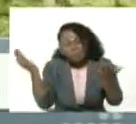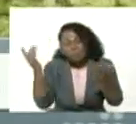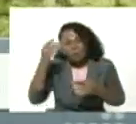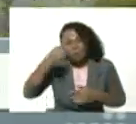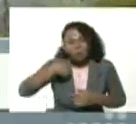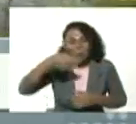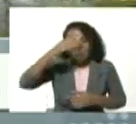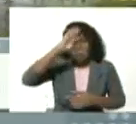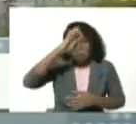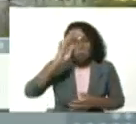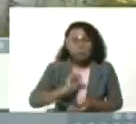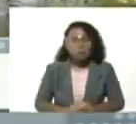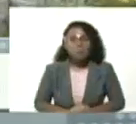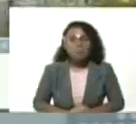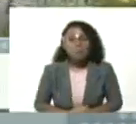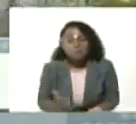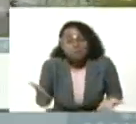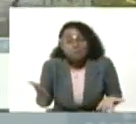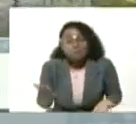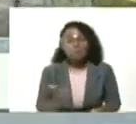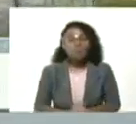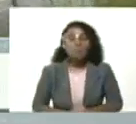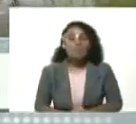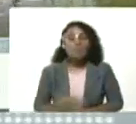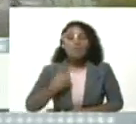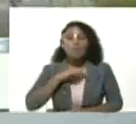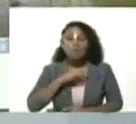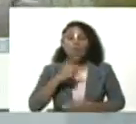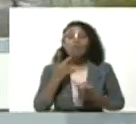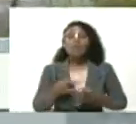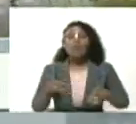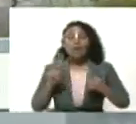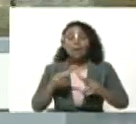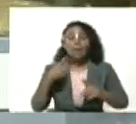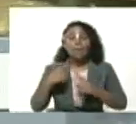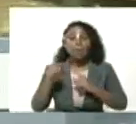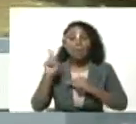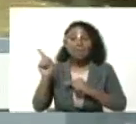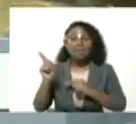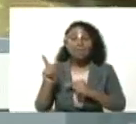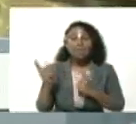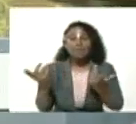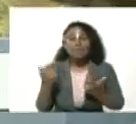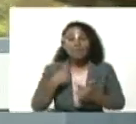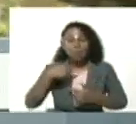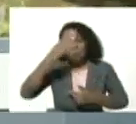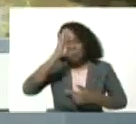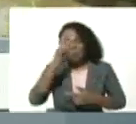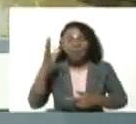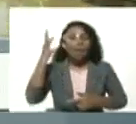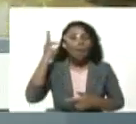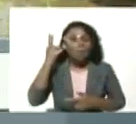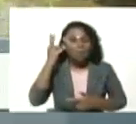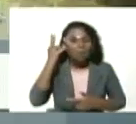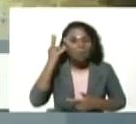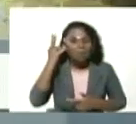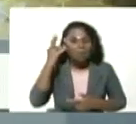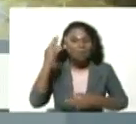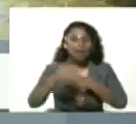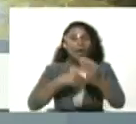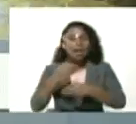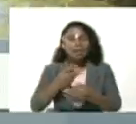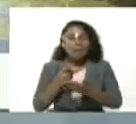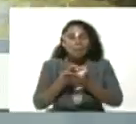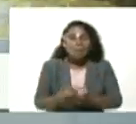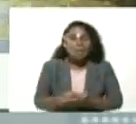dudo. ¿Ah? Somos valientes para otras cosas, pero para eso lo dudo. La mujer que lleva el